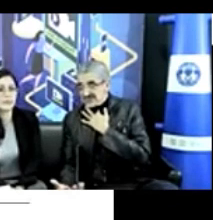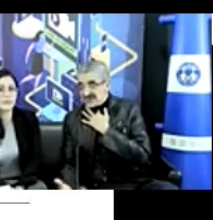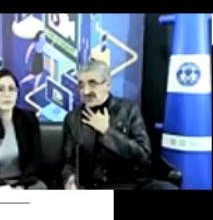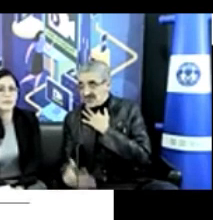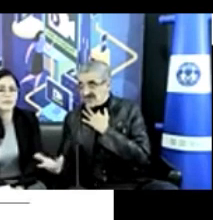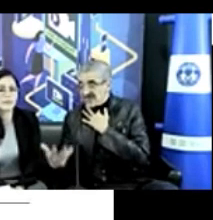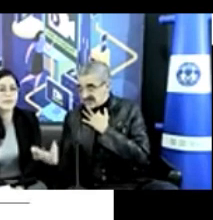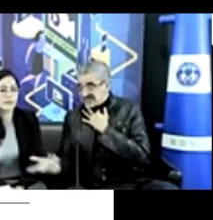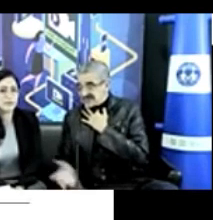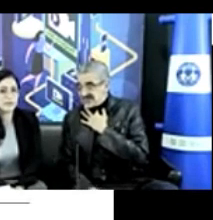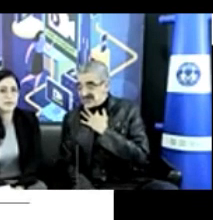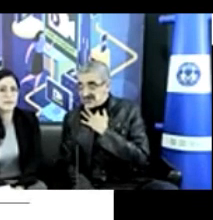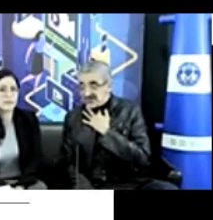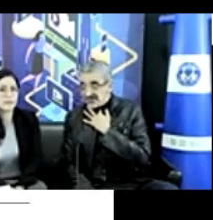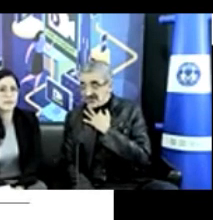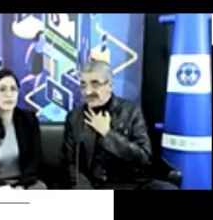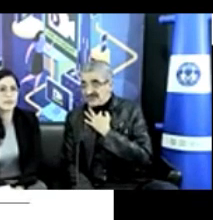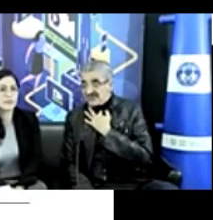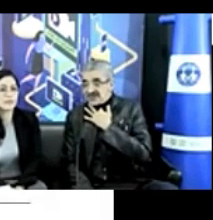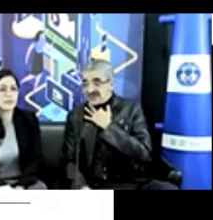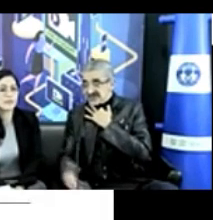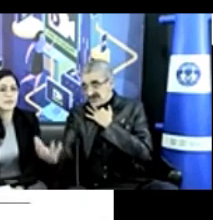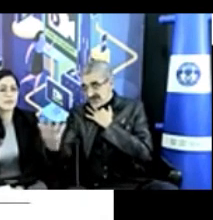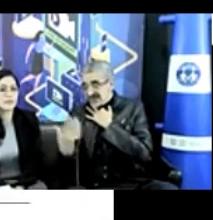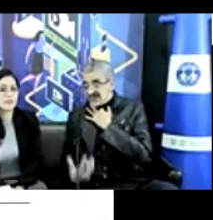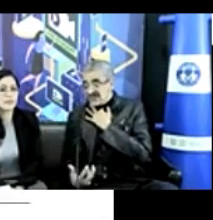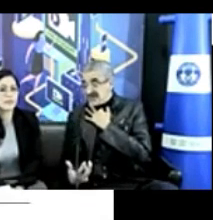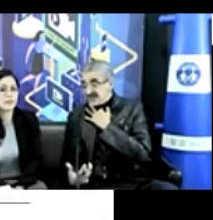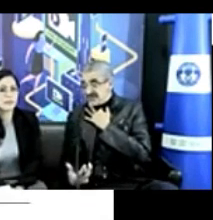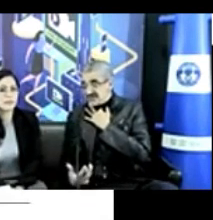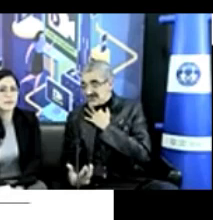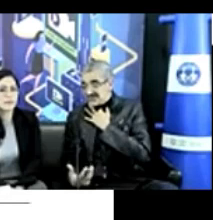es que el ASIS y el Consejo Breve, que sería una manera de